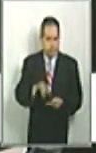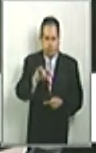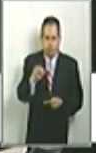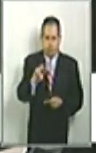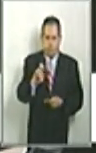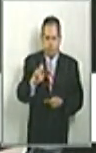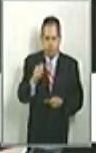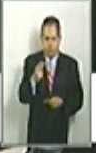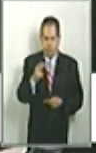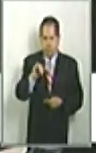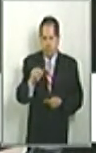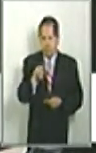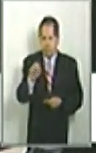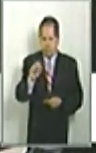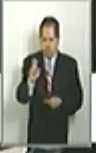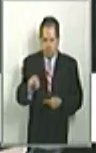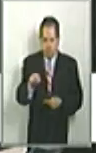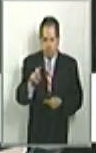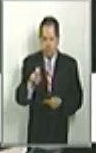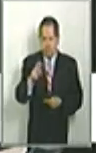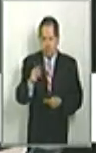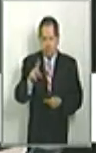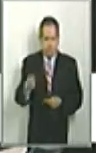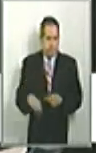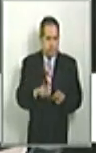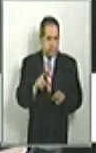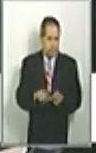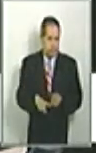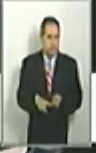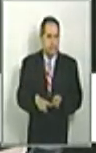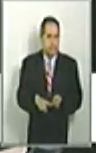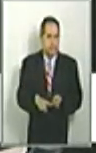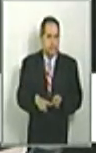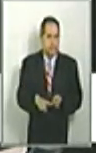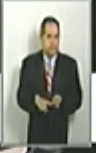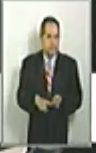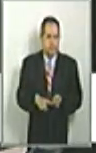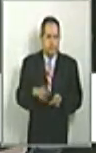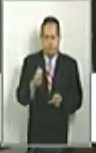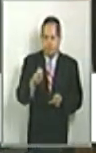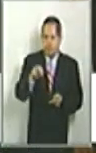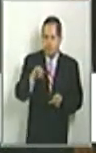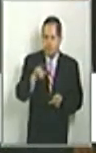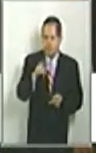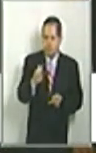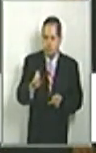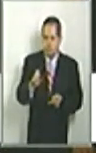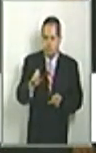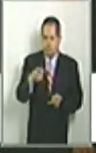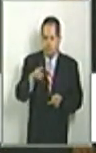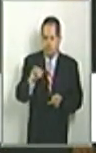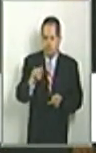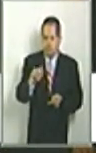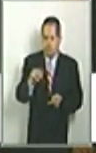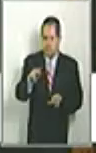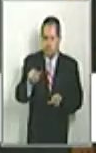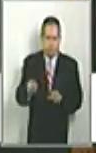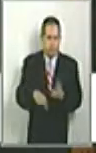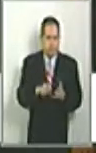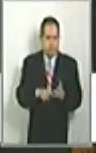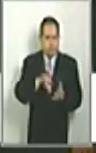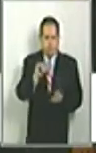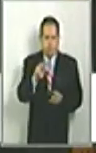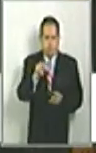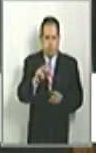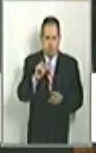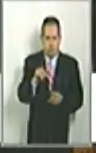Janet Yasmín Delgado Mercado, Enrique Pérez Quintana y Juan